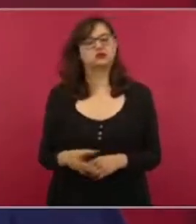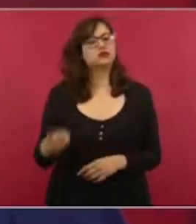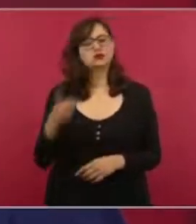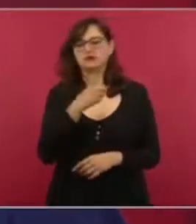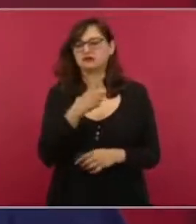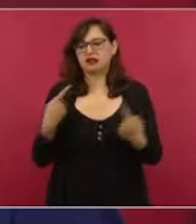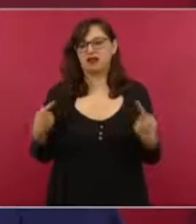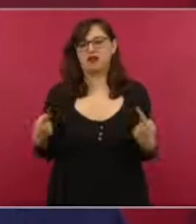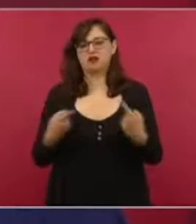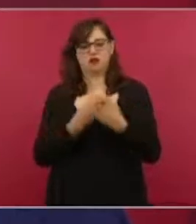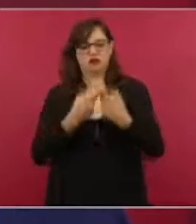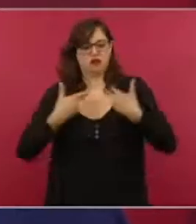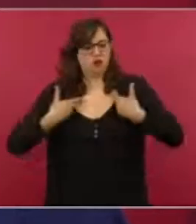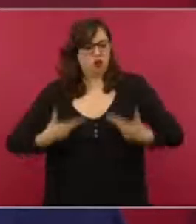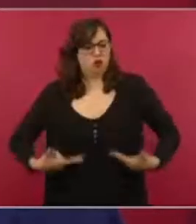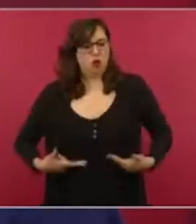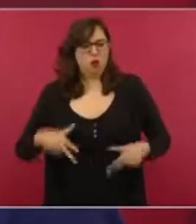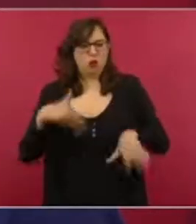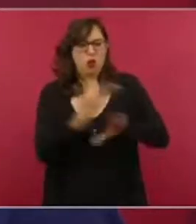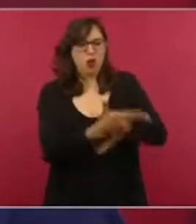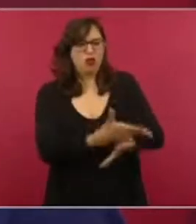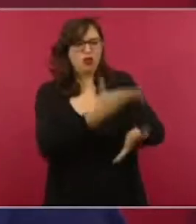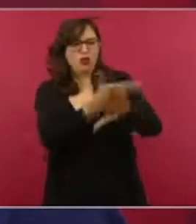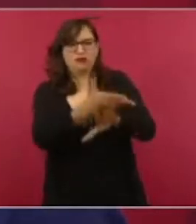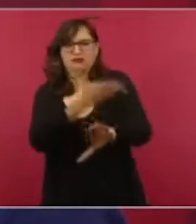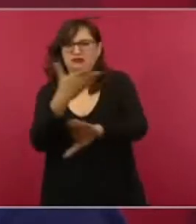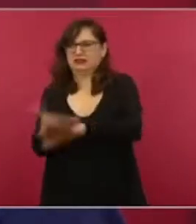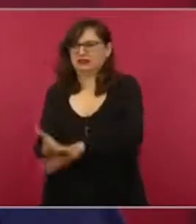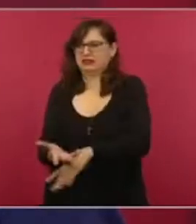fraterno, solidario, un buen ciudadano.